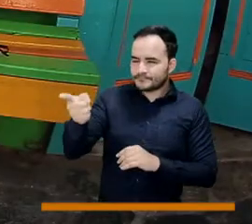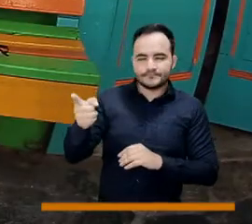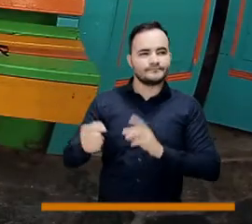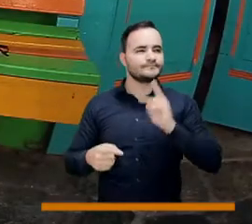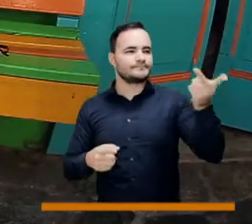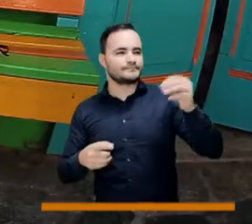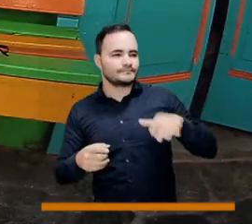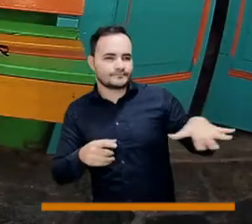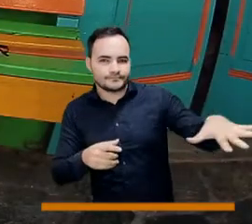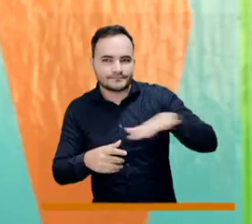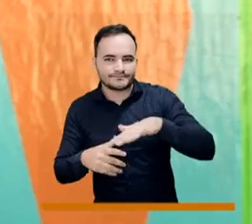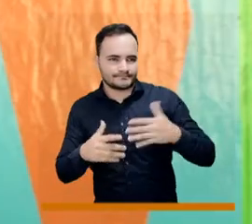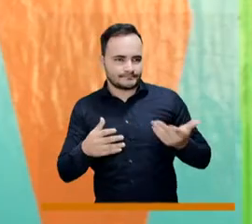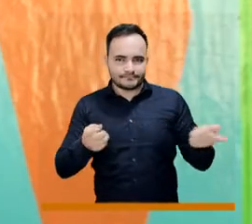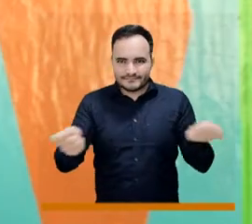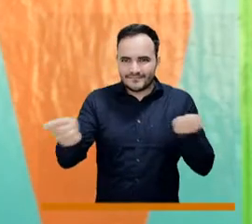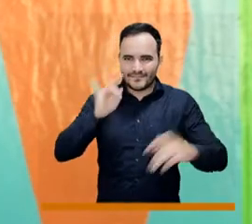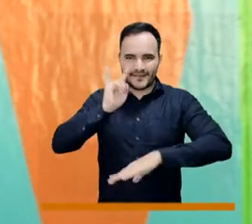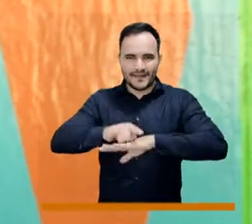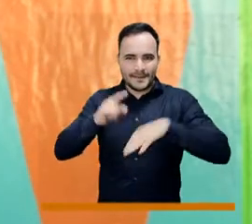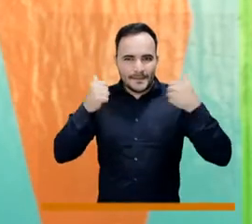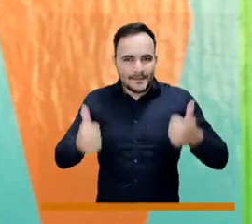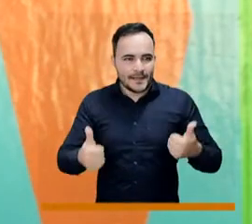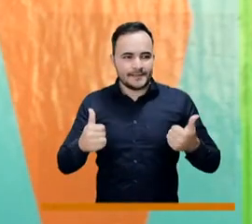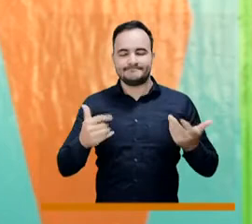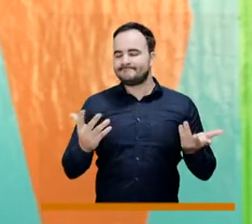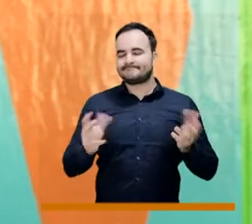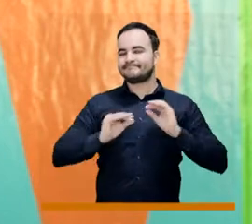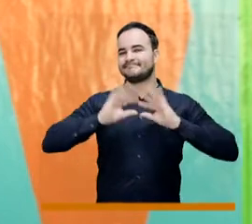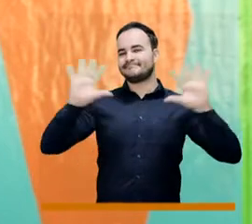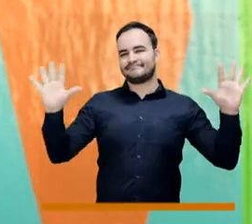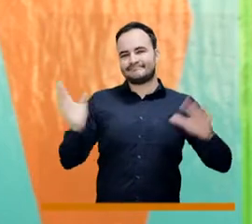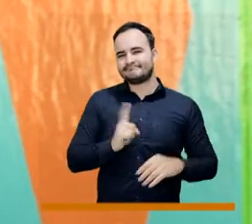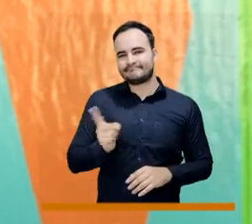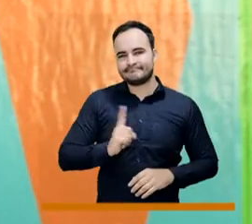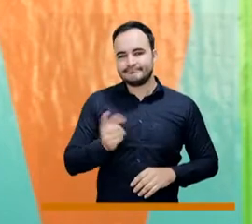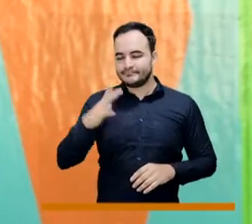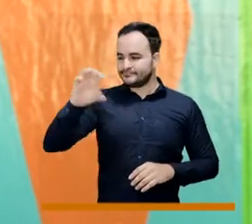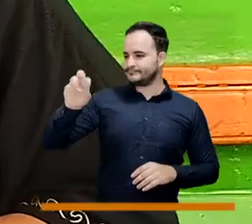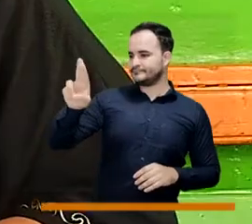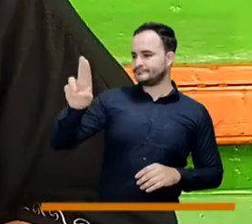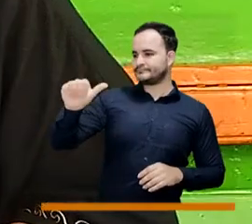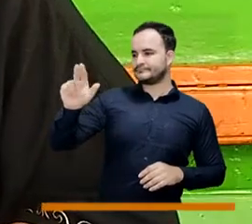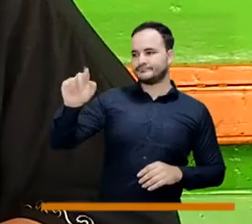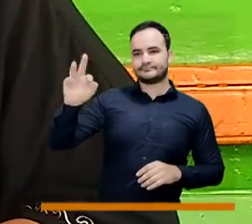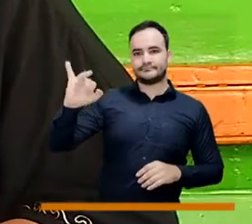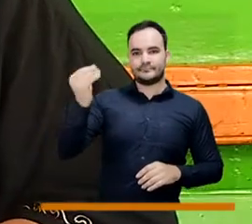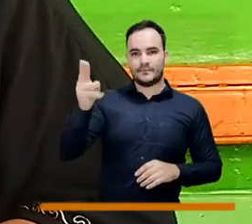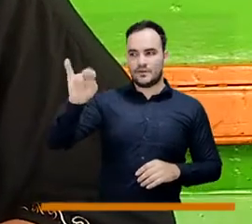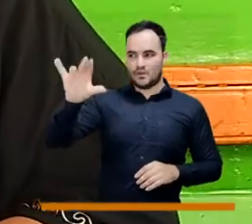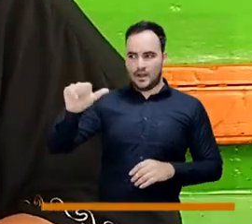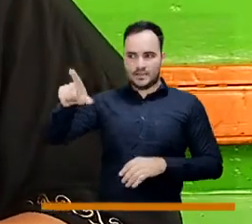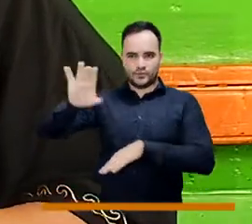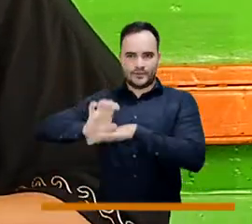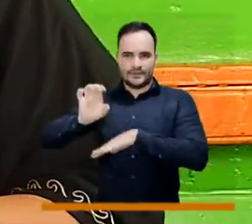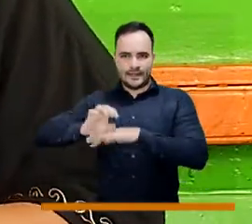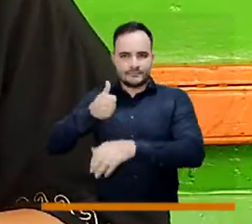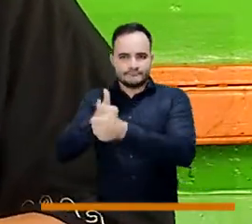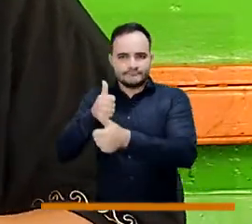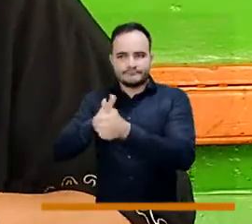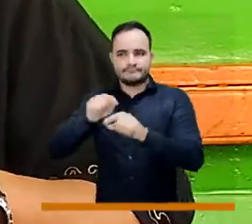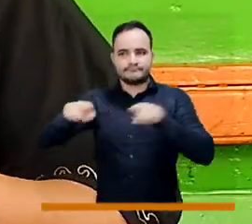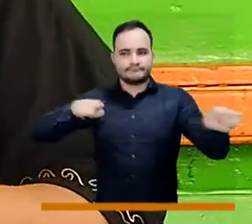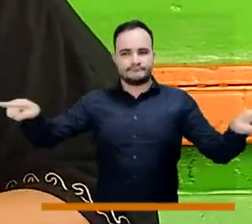control territorial y el ICOR Antioquia, que es la corporación autónoma regional.